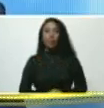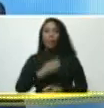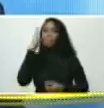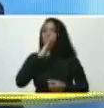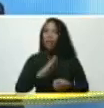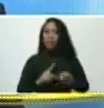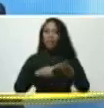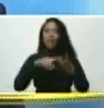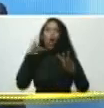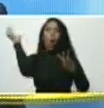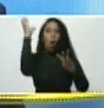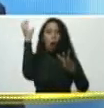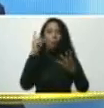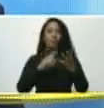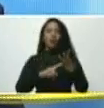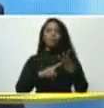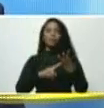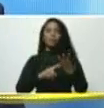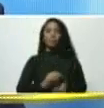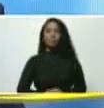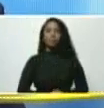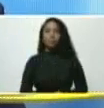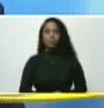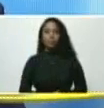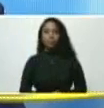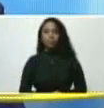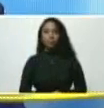Brasil, Colombia.